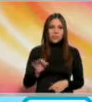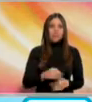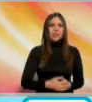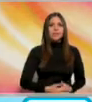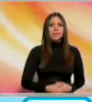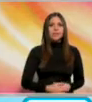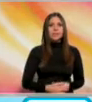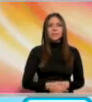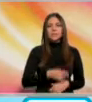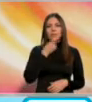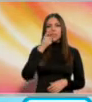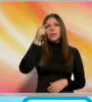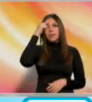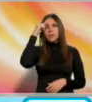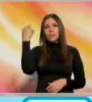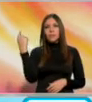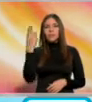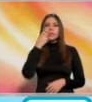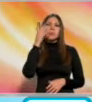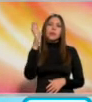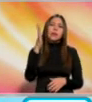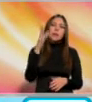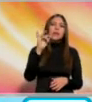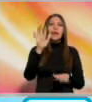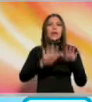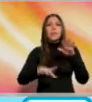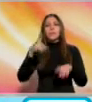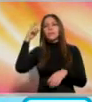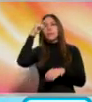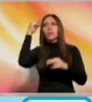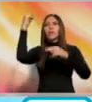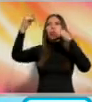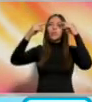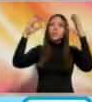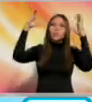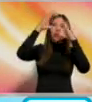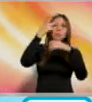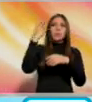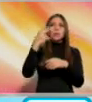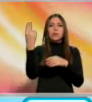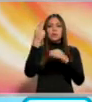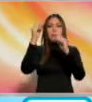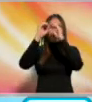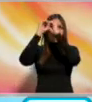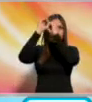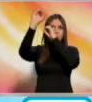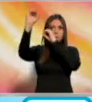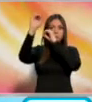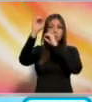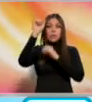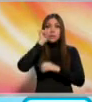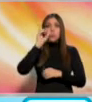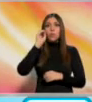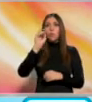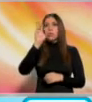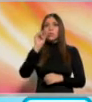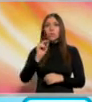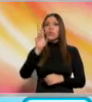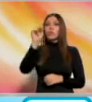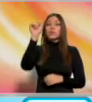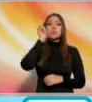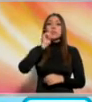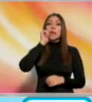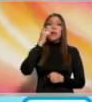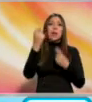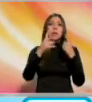Digo, depende un poco como de las nubes, sí, ya claro. sabes, ¿no? O sea, Pero las necesitamos un condiciones, el telescopio, clima. por ejemplo, ¿o no? No siempre, no siempre. ¡Ay, Y qué eso, maravilla! eso lo